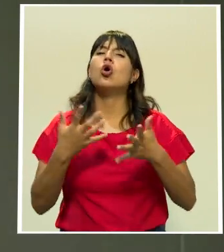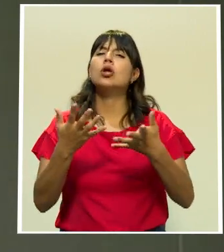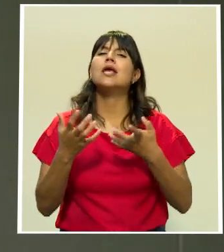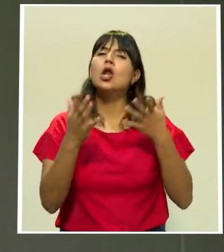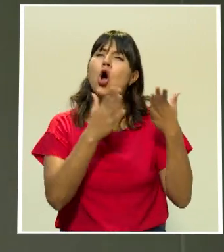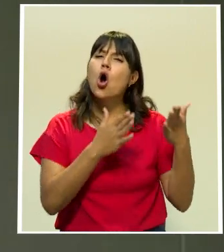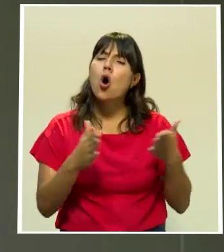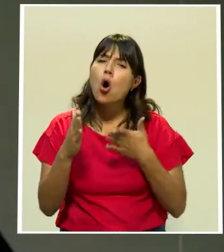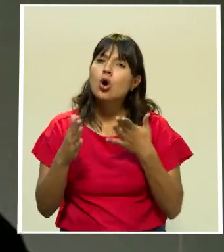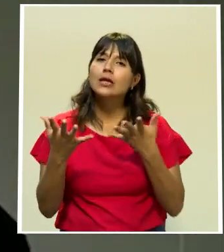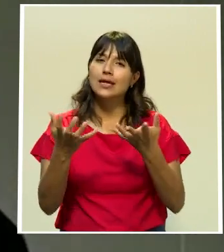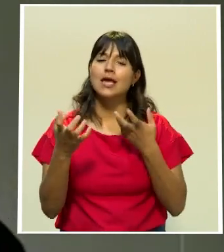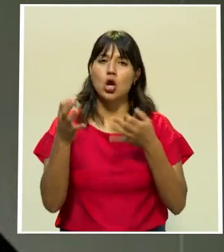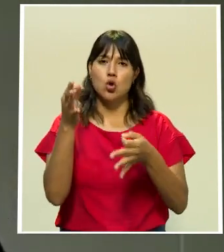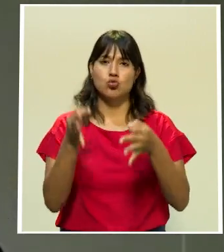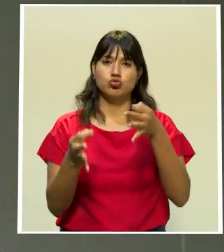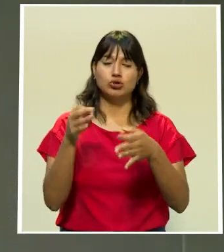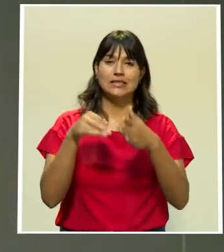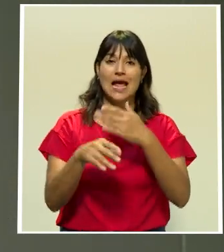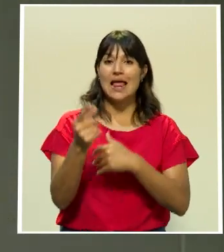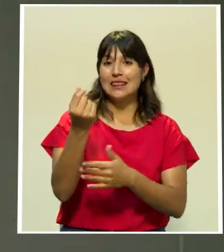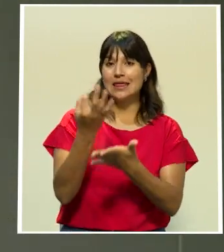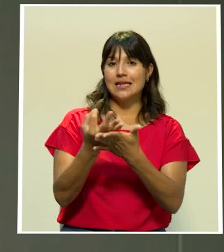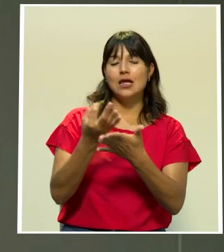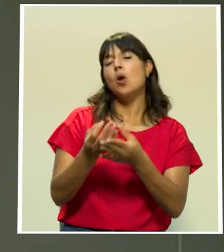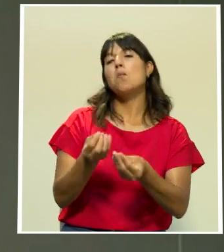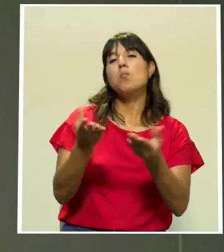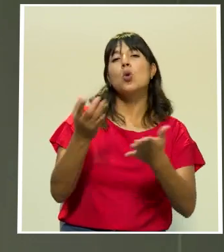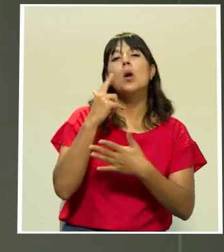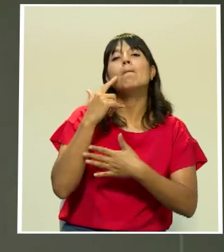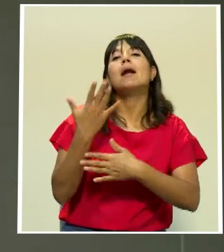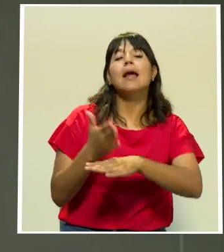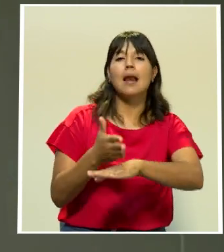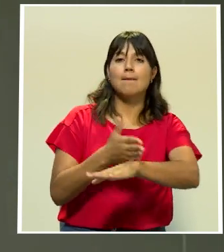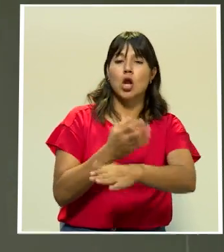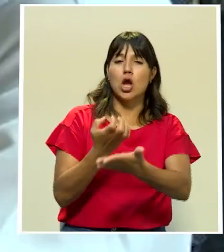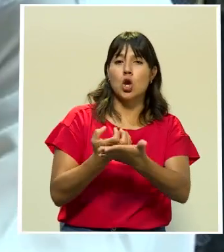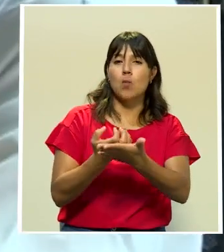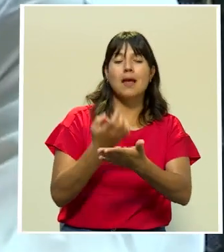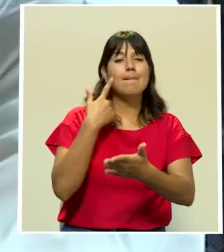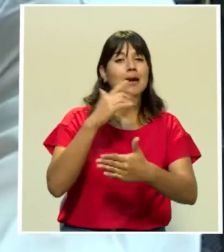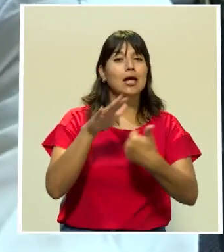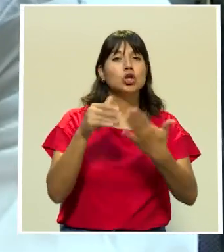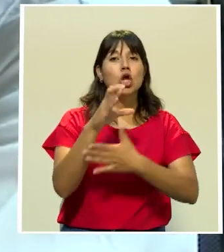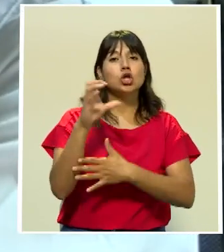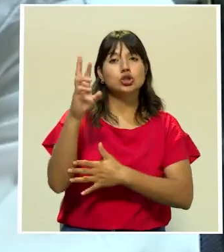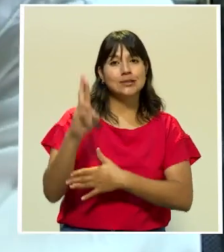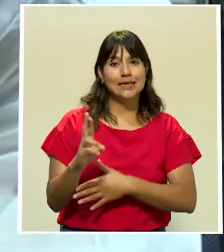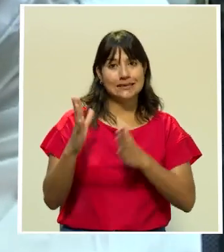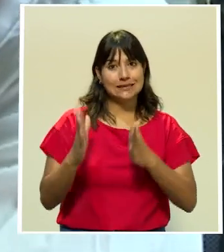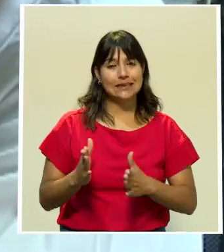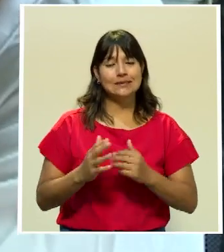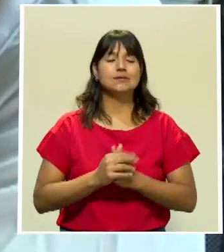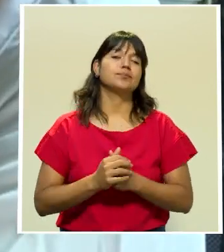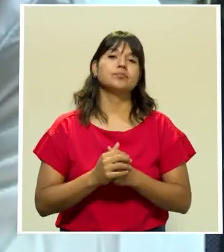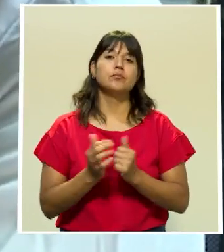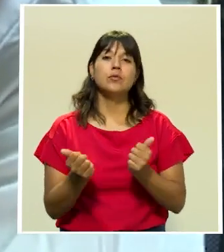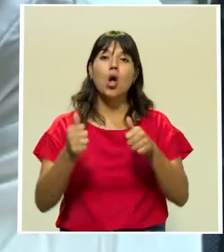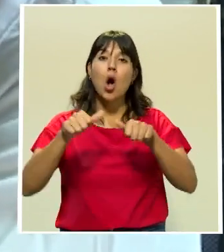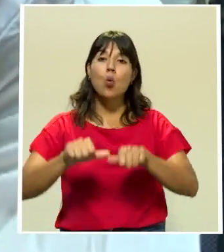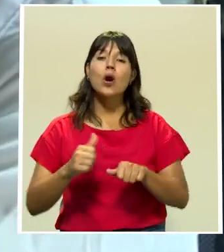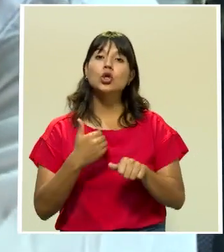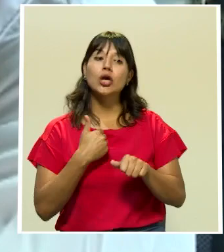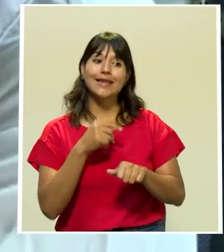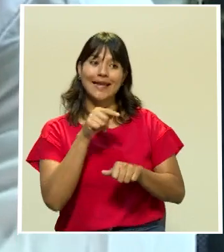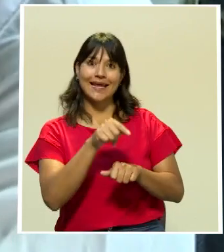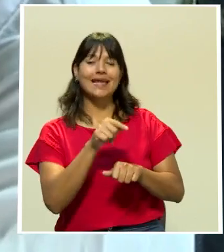finanzas públicas para que la prosperidad regrese a todos los costarricenses. Entre los acuerdos de la convención se plantea contratar